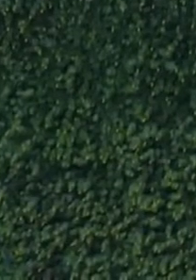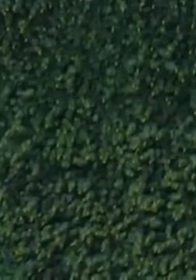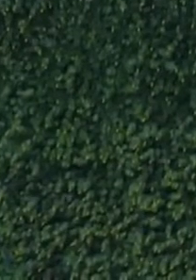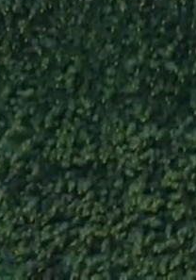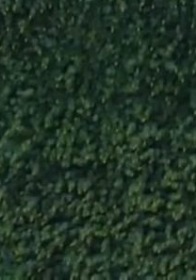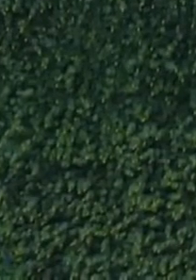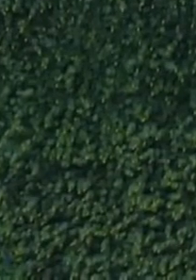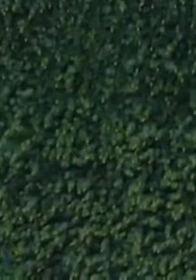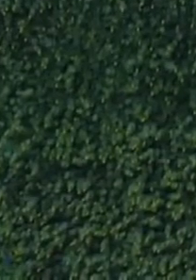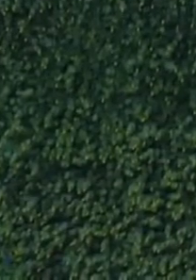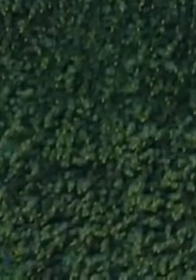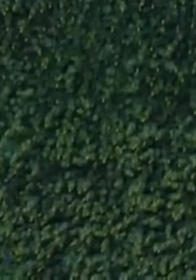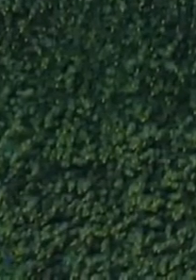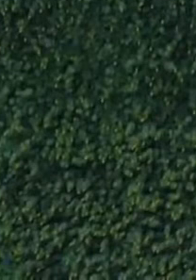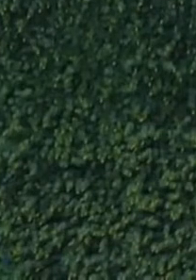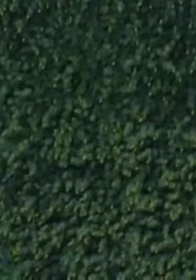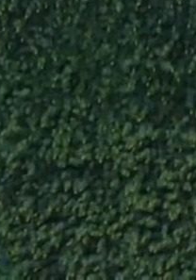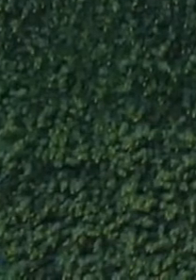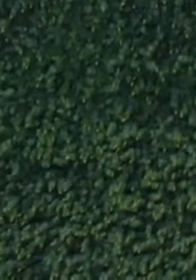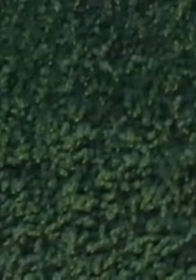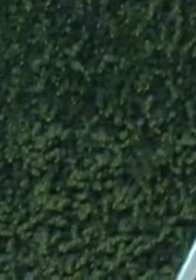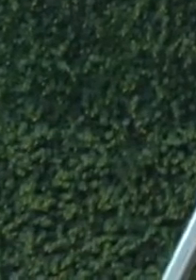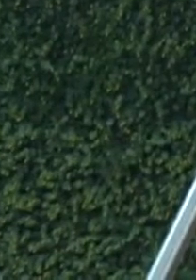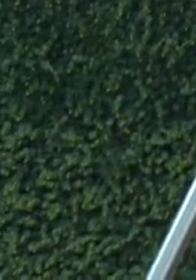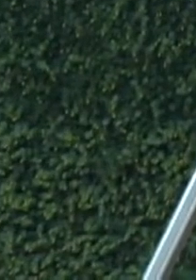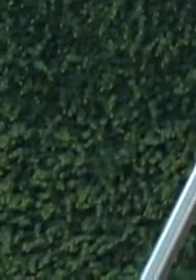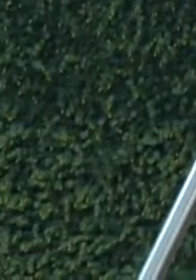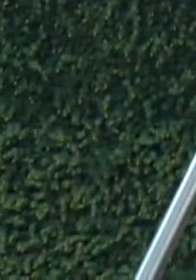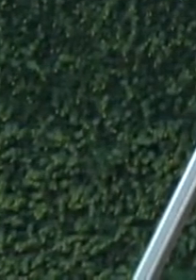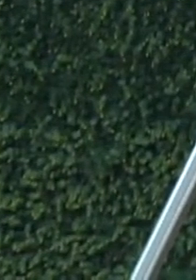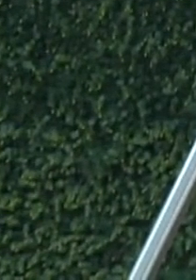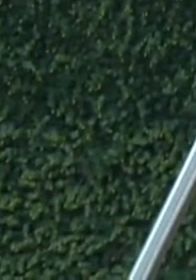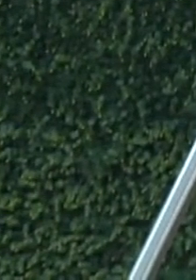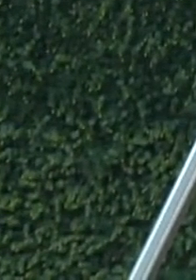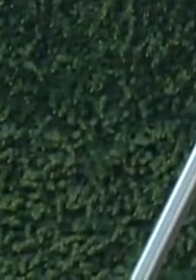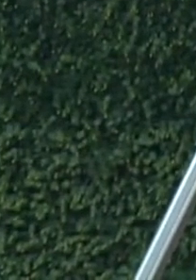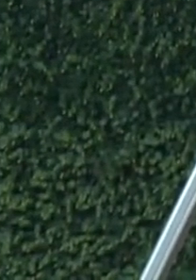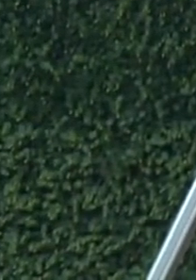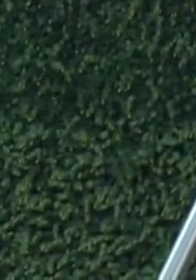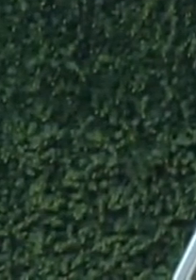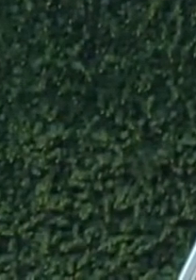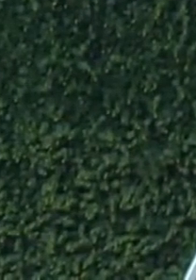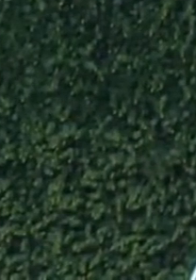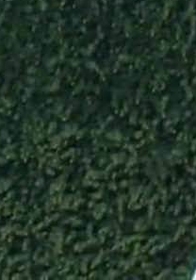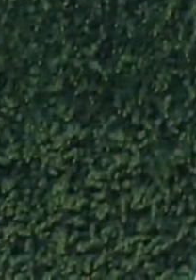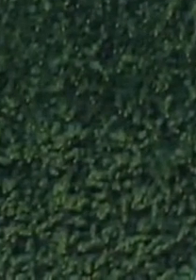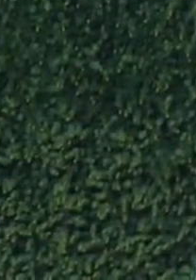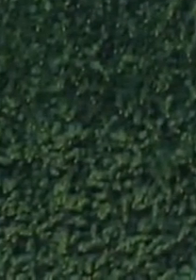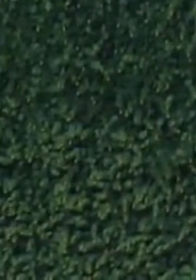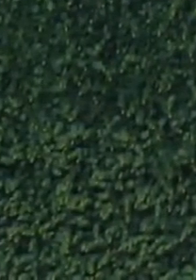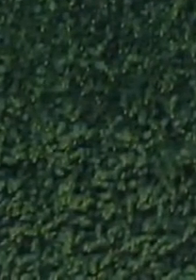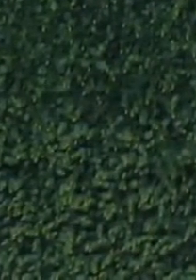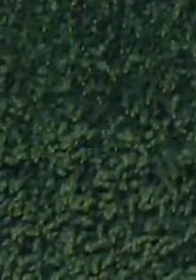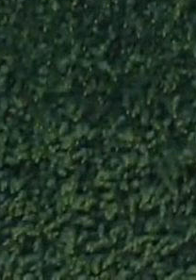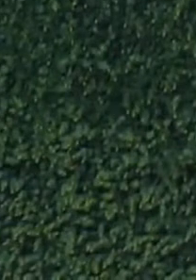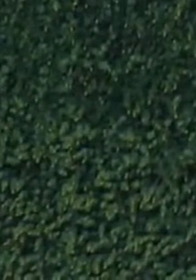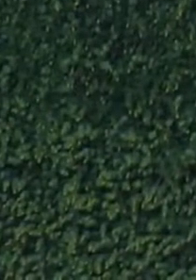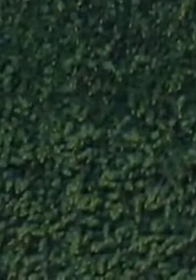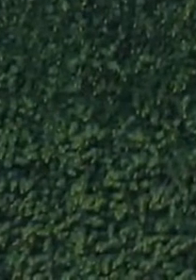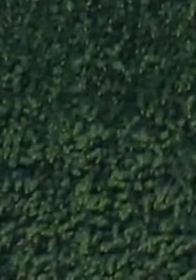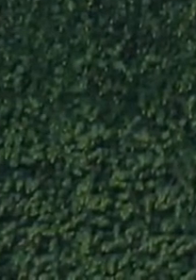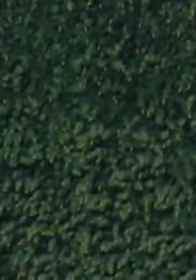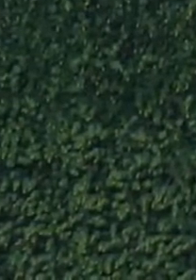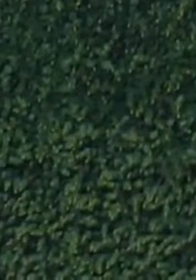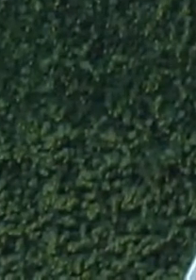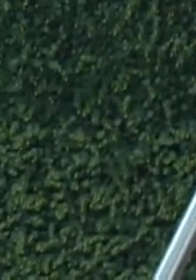señores, están destinados a hacer cosas buenas. Hágame favor de decirle al que tiene la par, ayúdeme a predicar. Esto